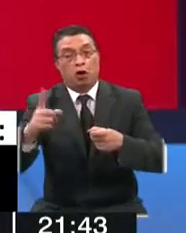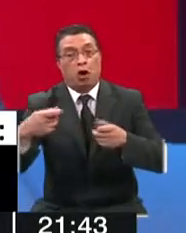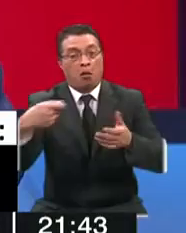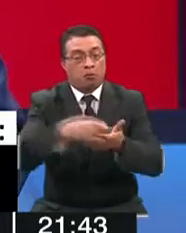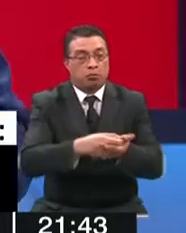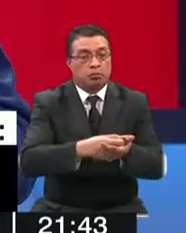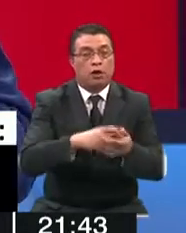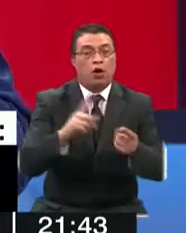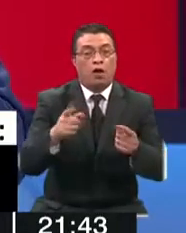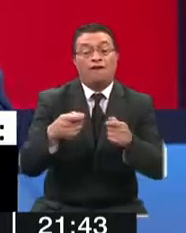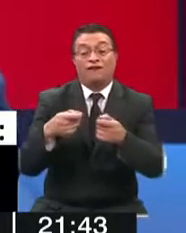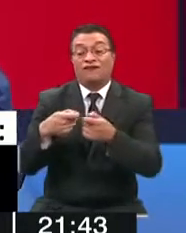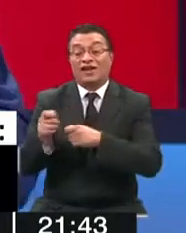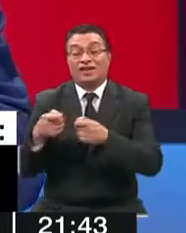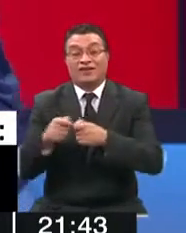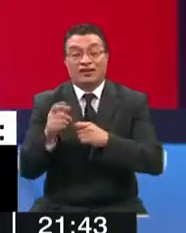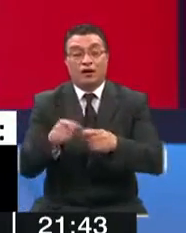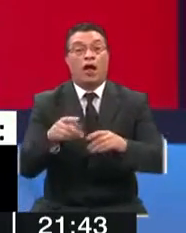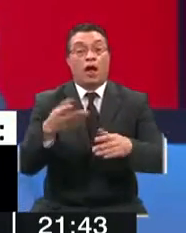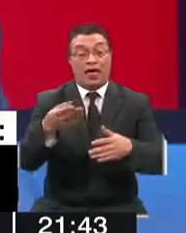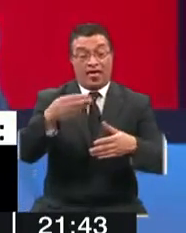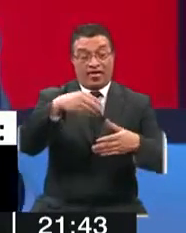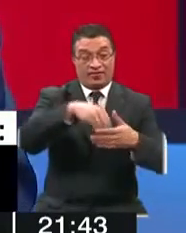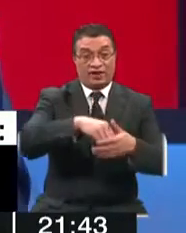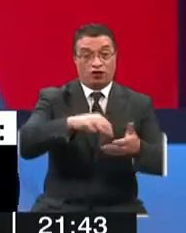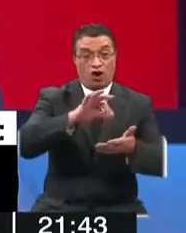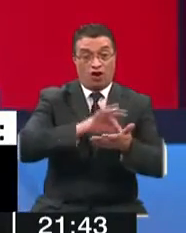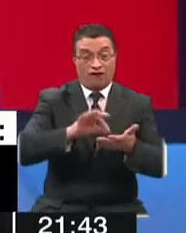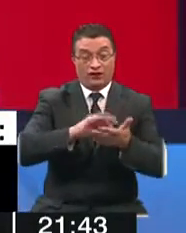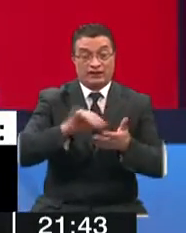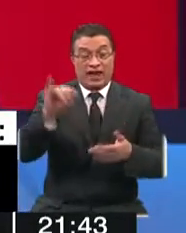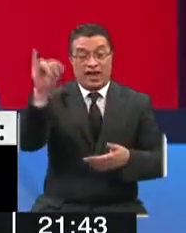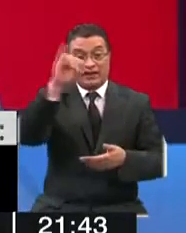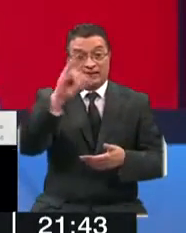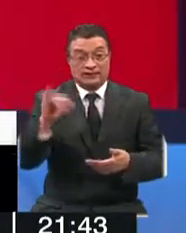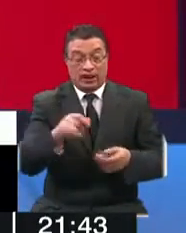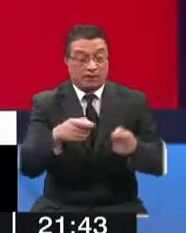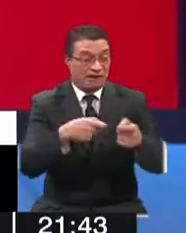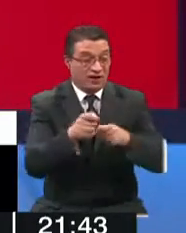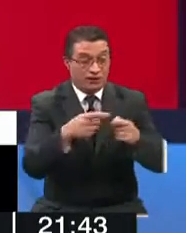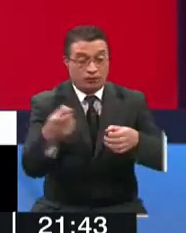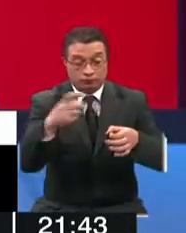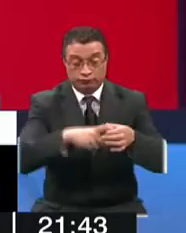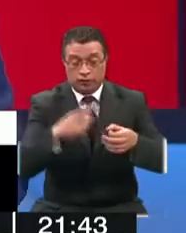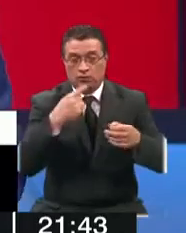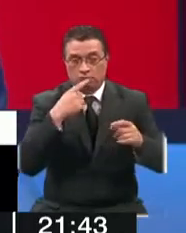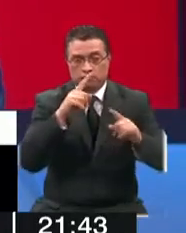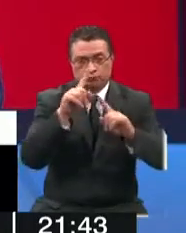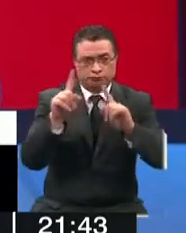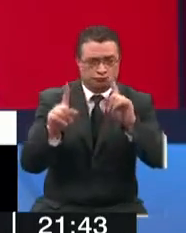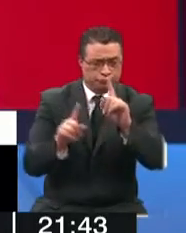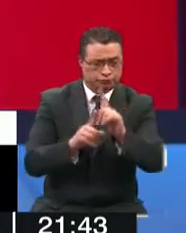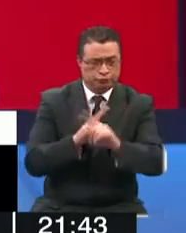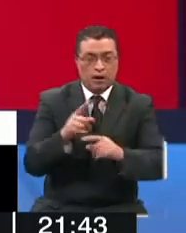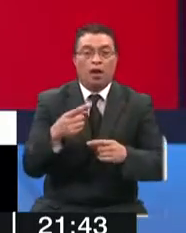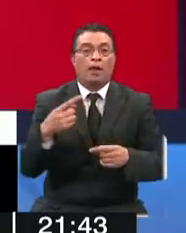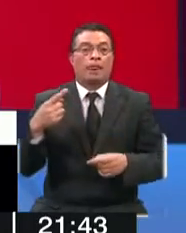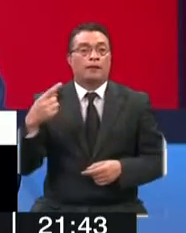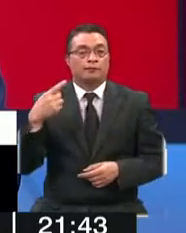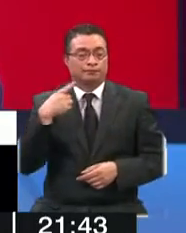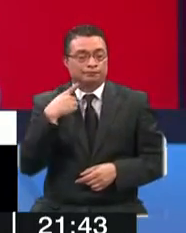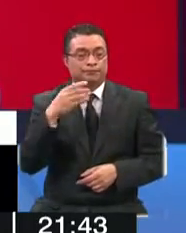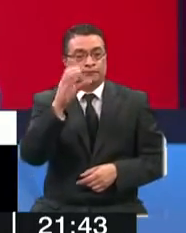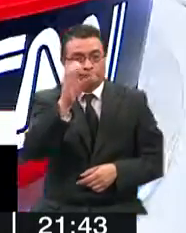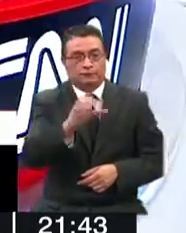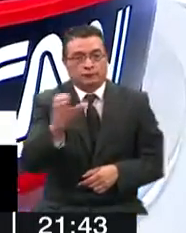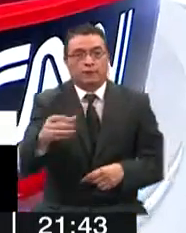sucedido con los agentes de venta que se instalan incluso al interior de las oficinas de ISAPRE Más Vía, toda esa situación de especulación que termina afectando a las personas